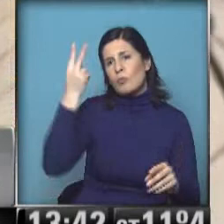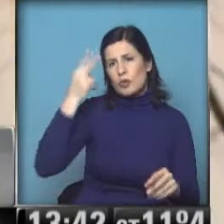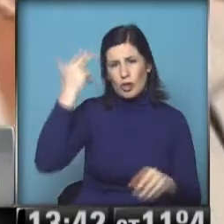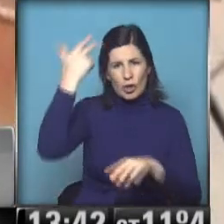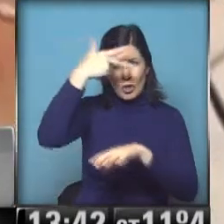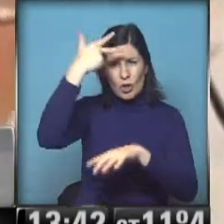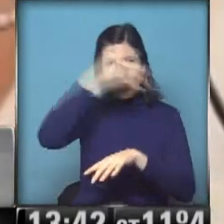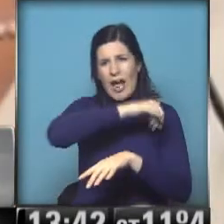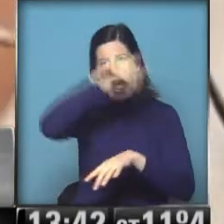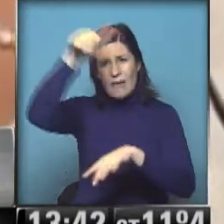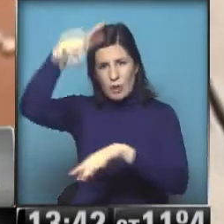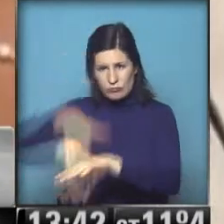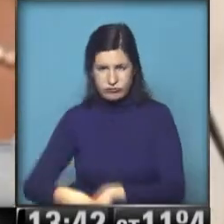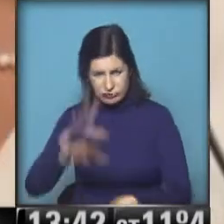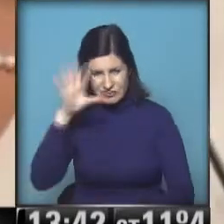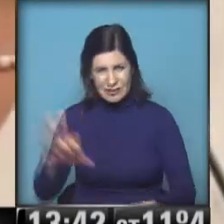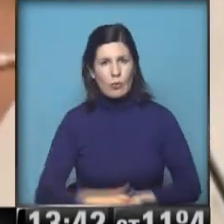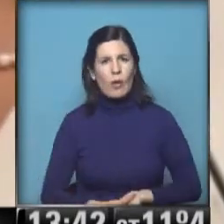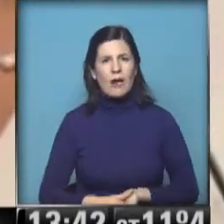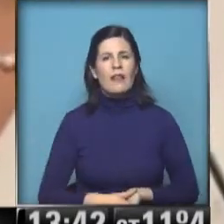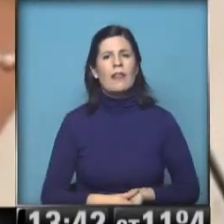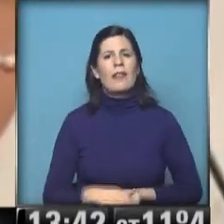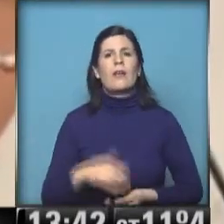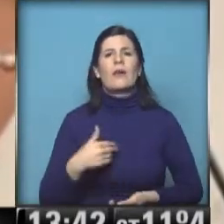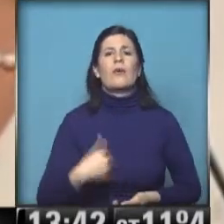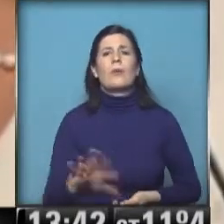últimas encuestas dan el triunfo en segunda vuelta y por 9